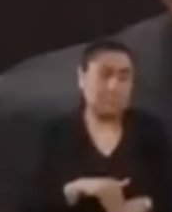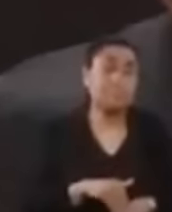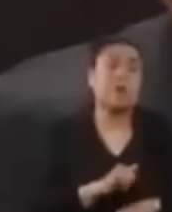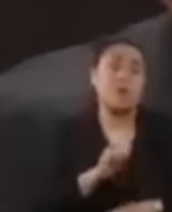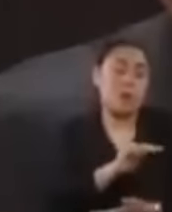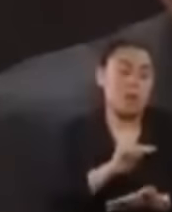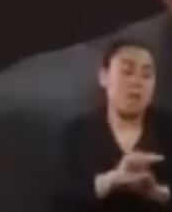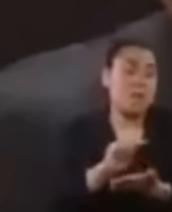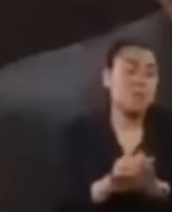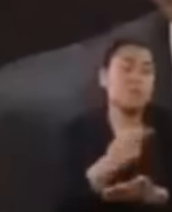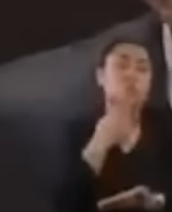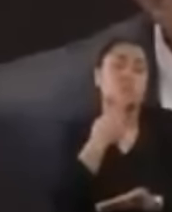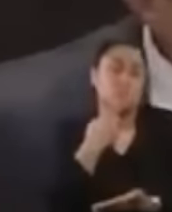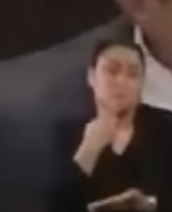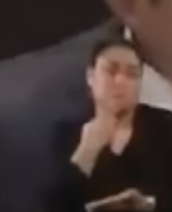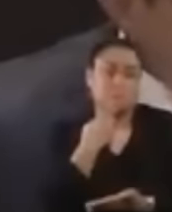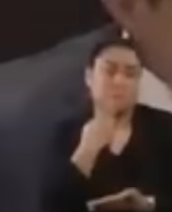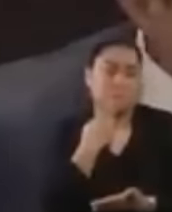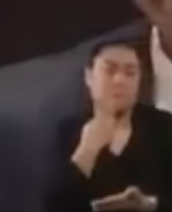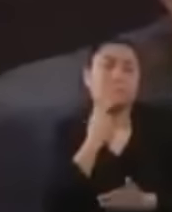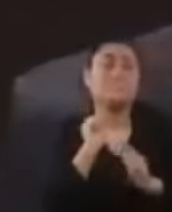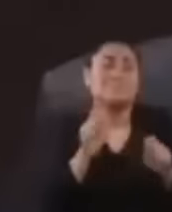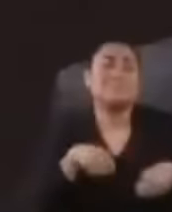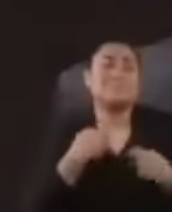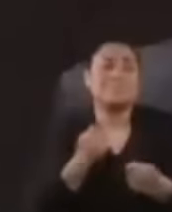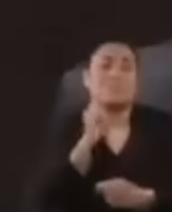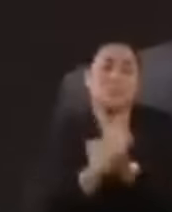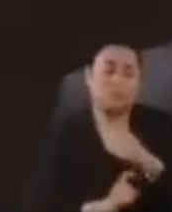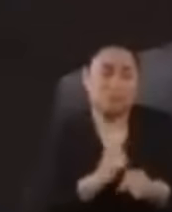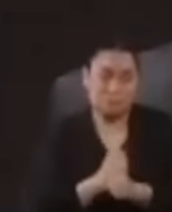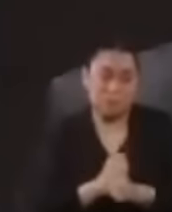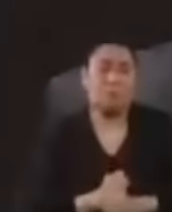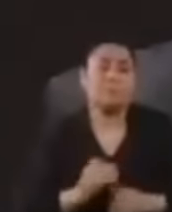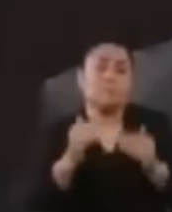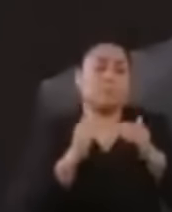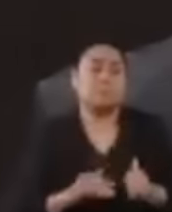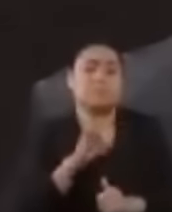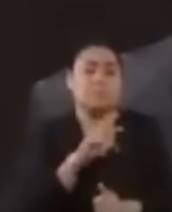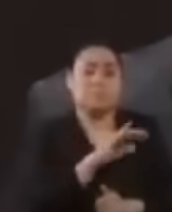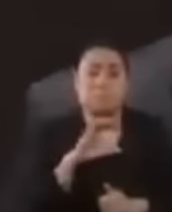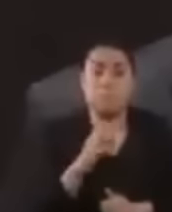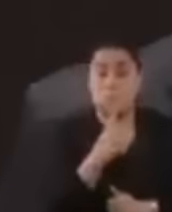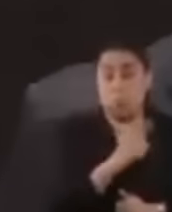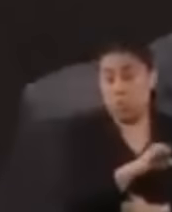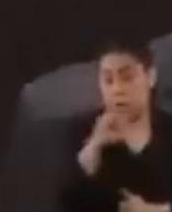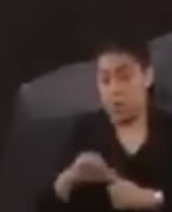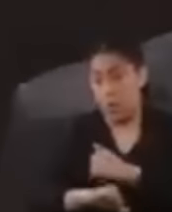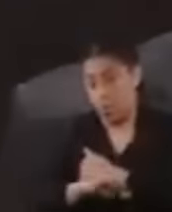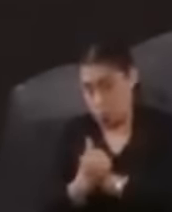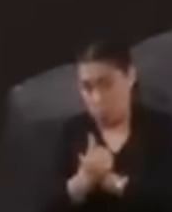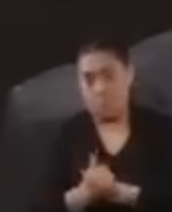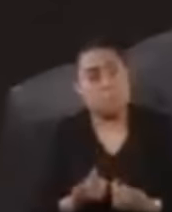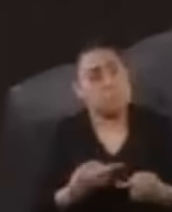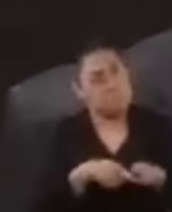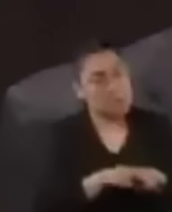legales aplicables al principio de anualidad y a lo siguiente. De la fracción 1 a la 11ª queda como